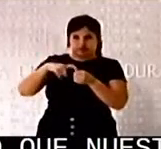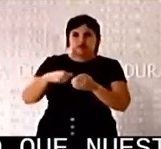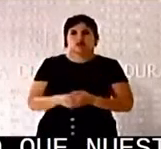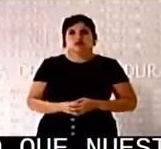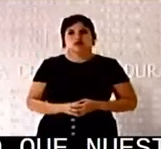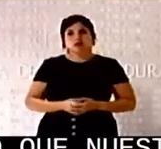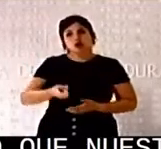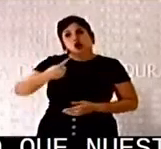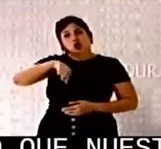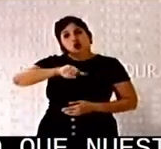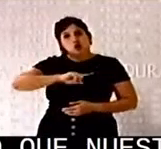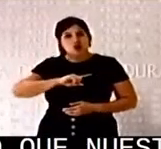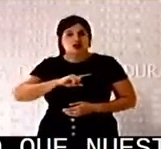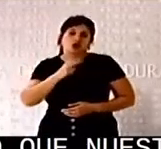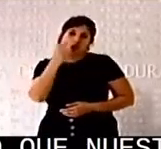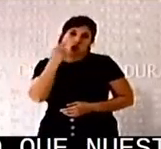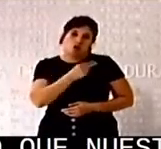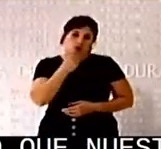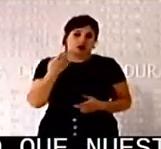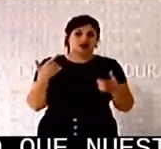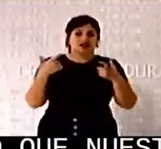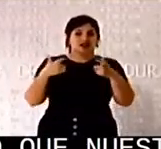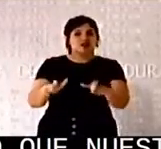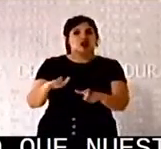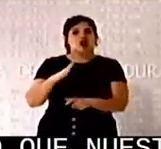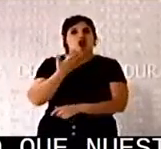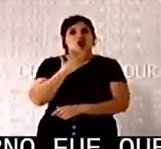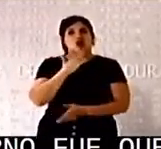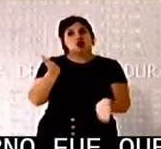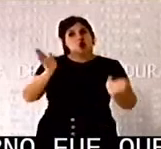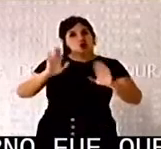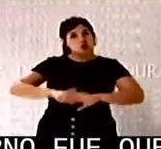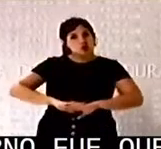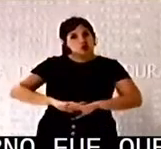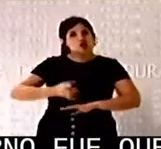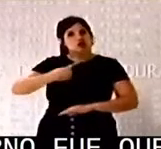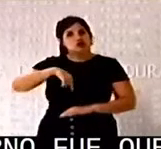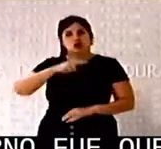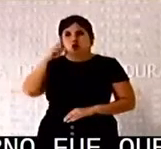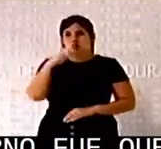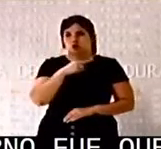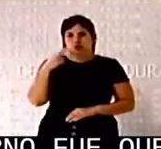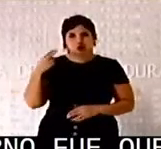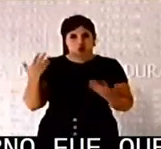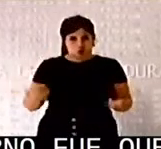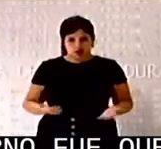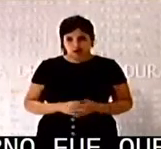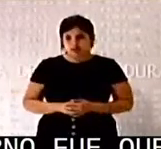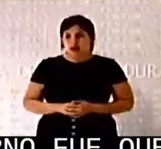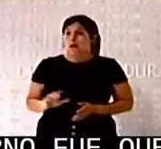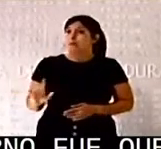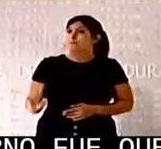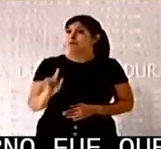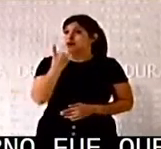del ocio nocturno fue que primero aumentábamos el horario de la